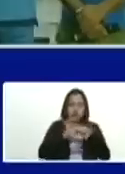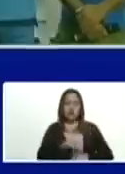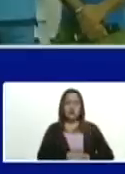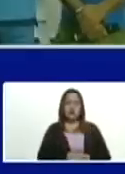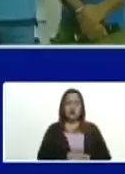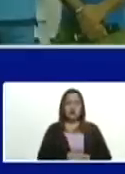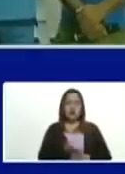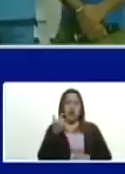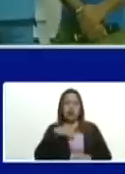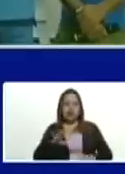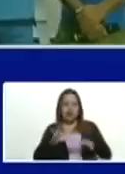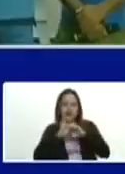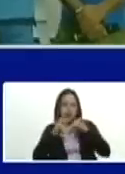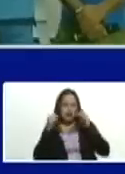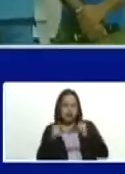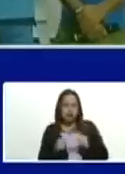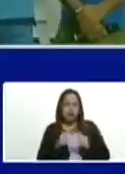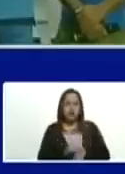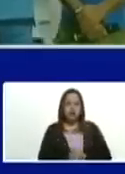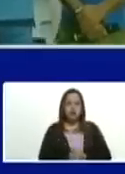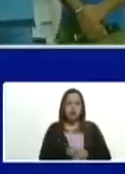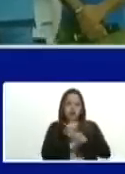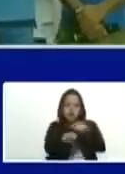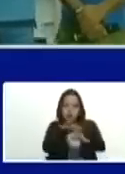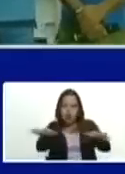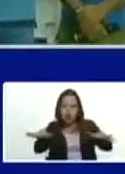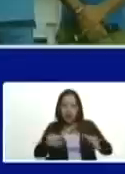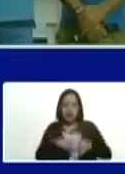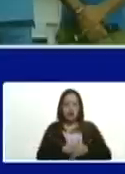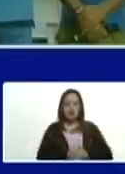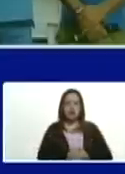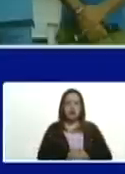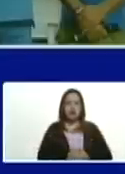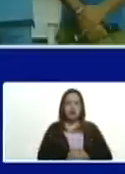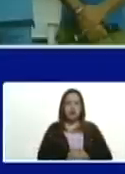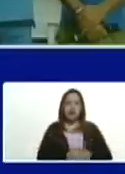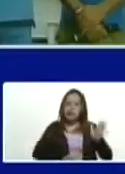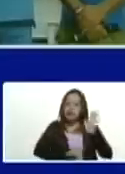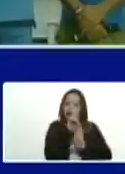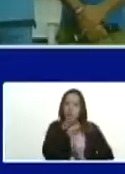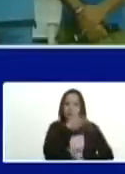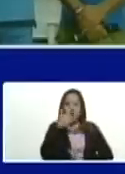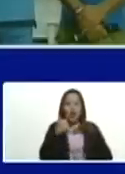los consoliden, se expandan, crezcan,